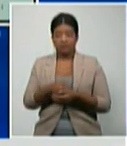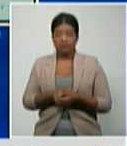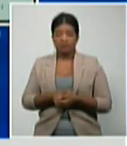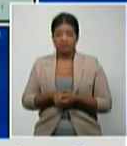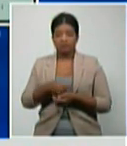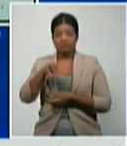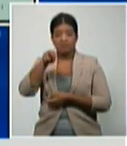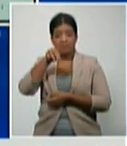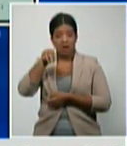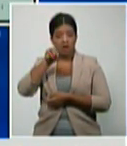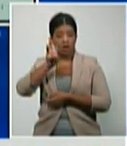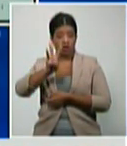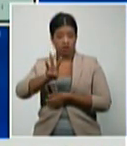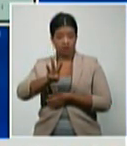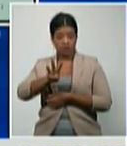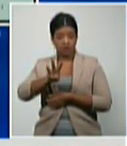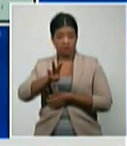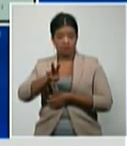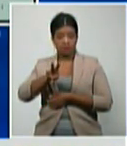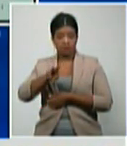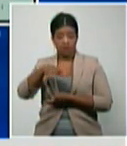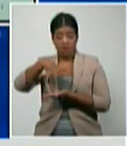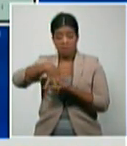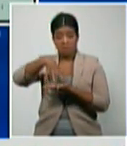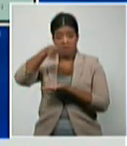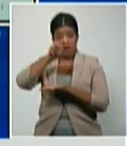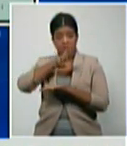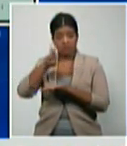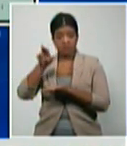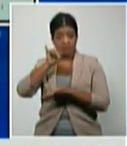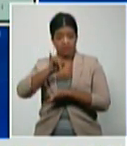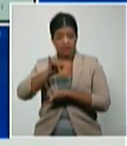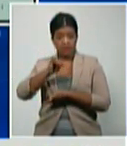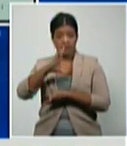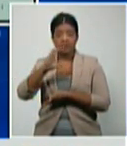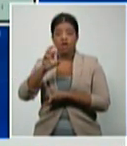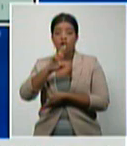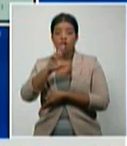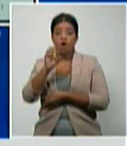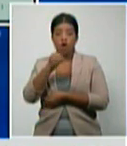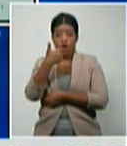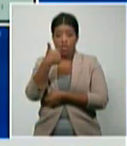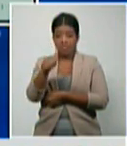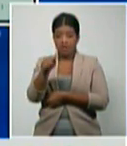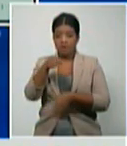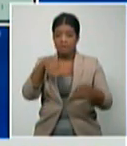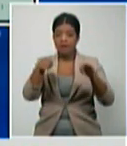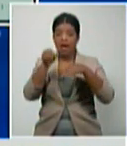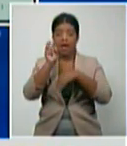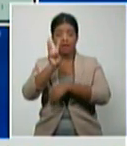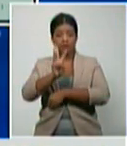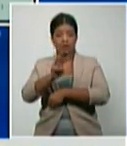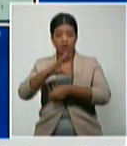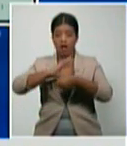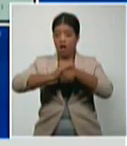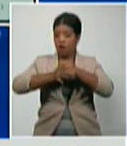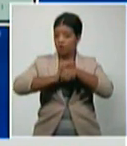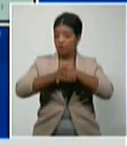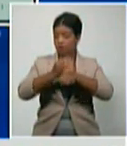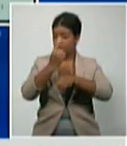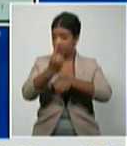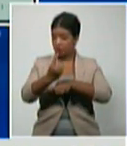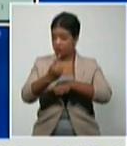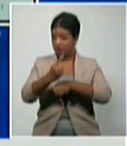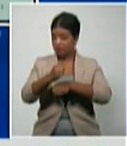3. De Plaza, 6. Cerro, 10. Playa, 3. Arroyo Naranjo, 1. Habana del